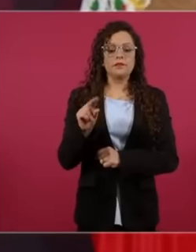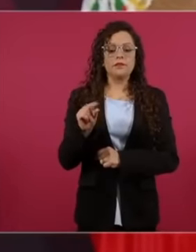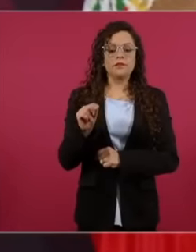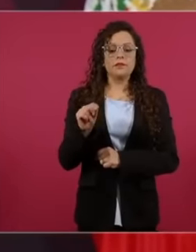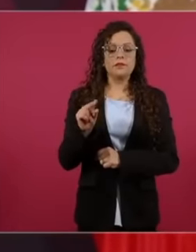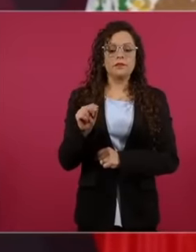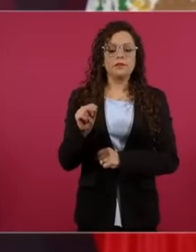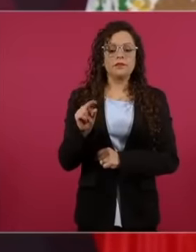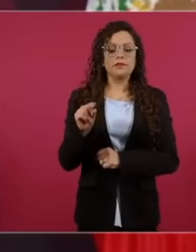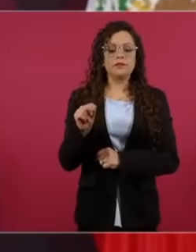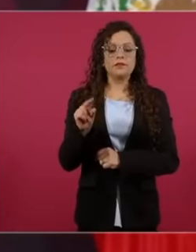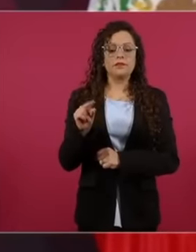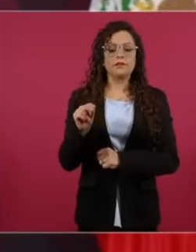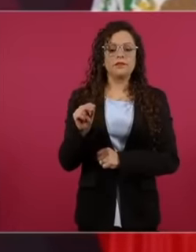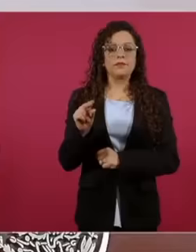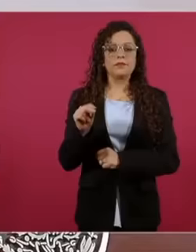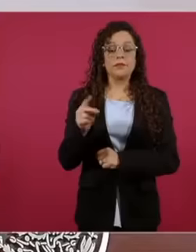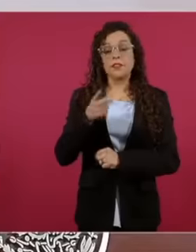pretexto,